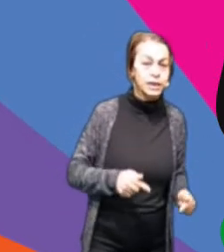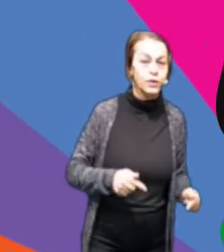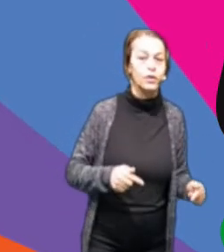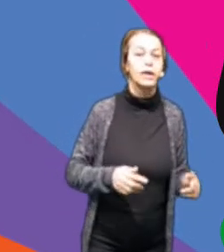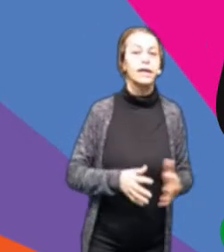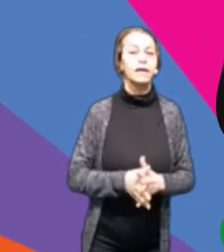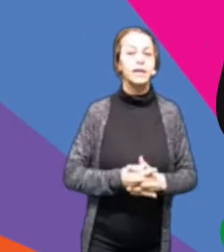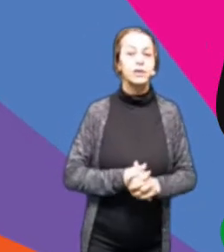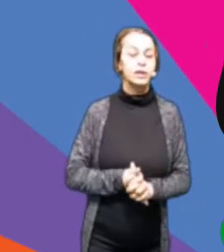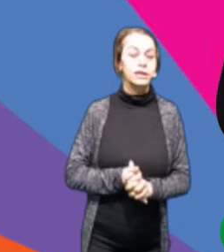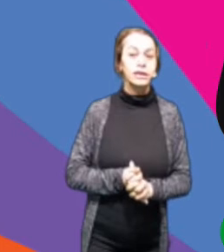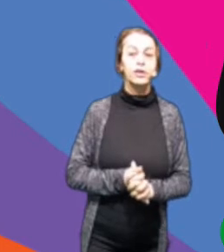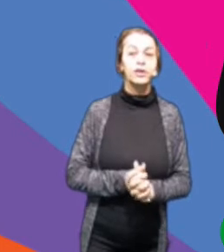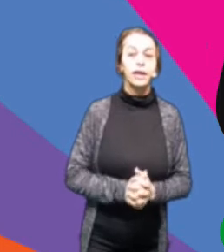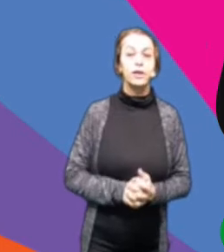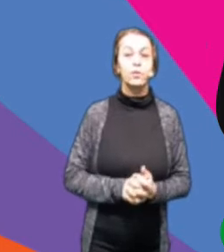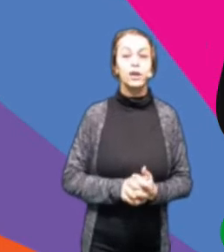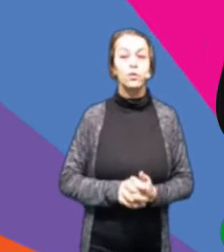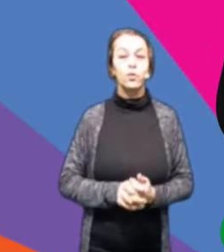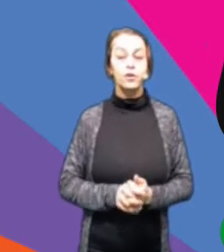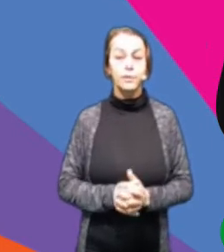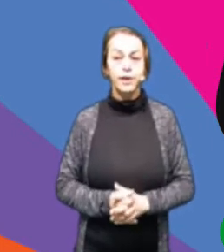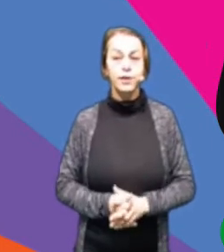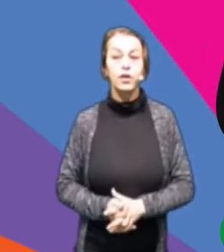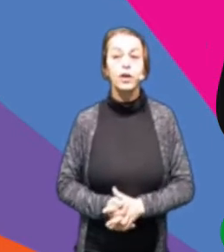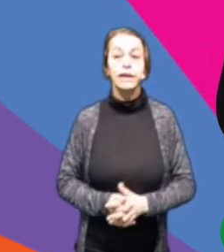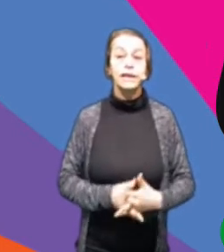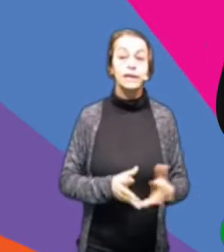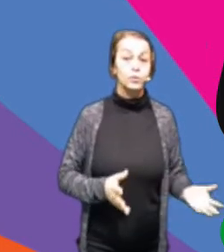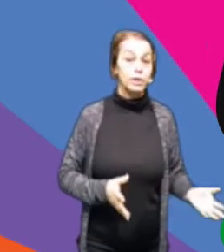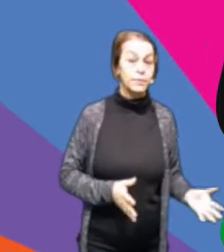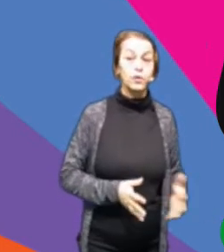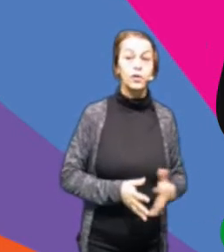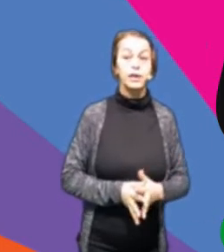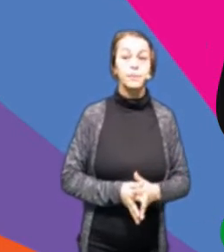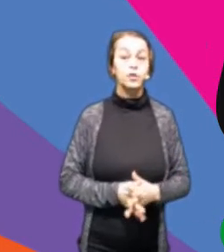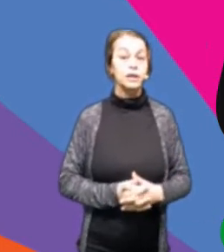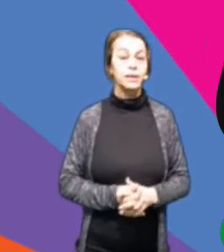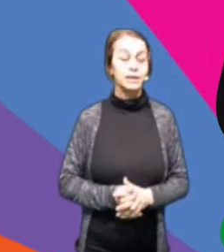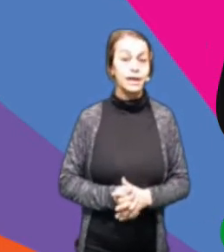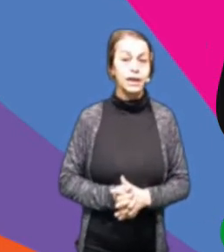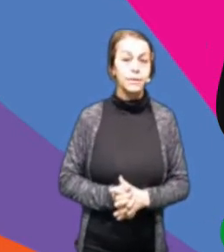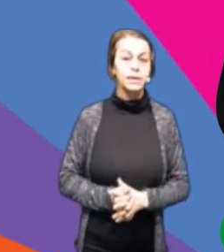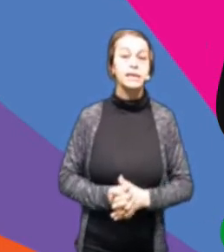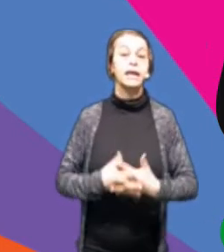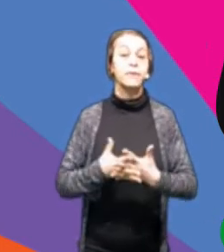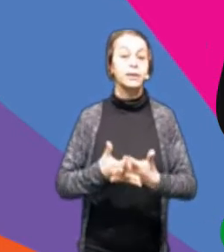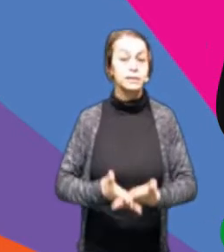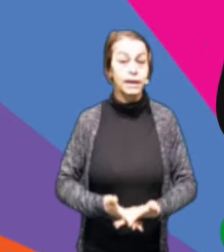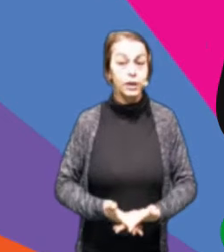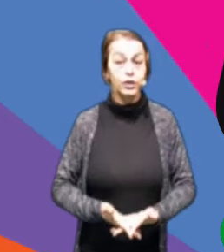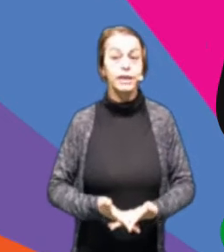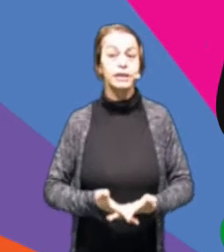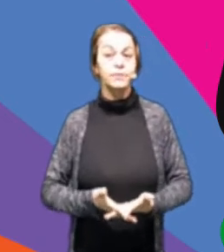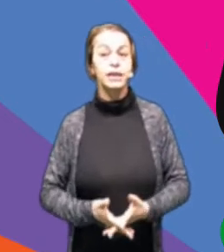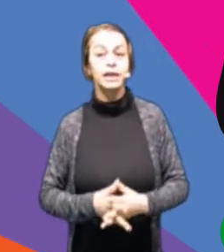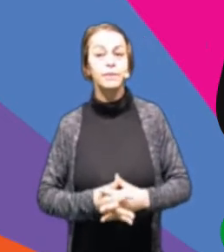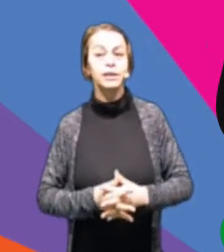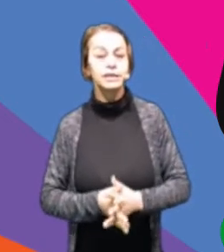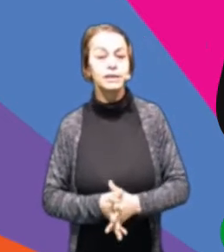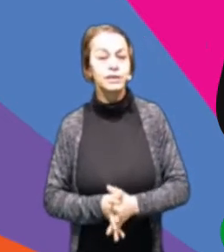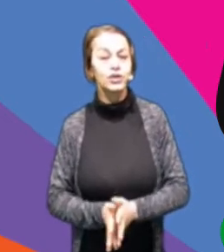invierno. El ministro del Interior, Eduardo Guado de Pedro, y el de Turismo y Deportes, Matías Lamens, encabezaron este viernes